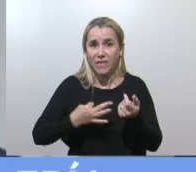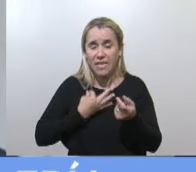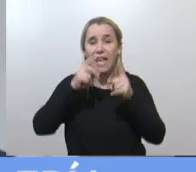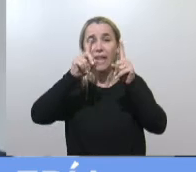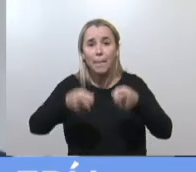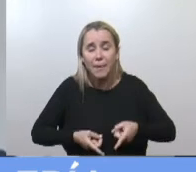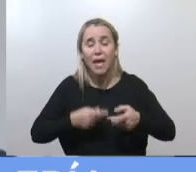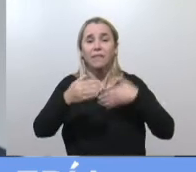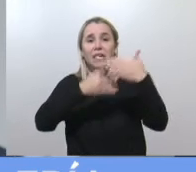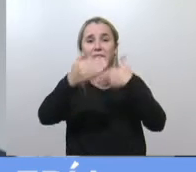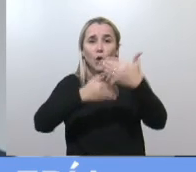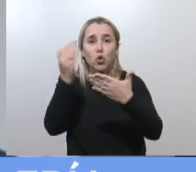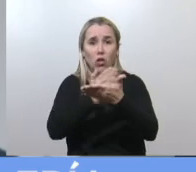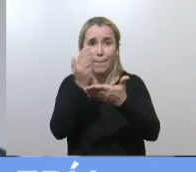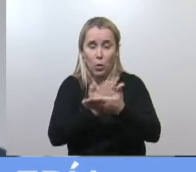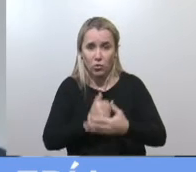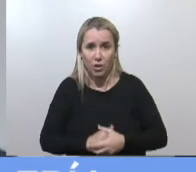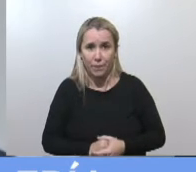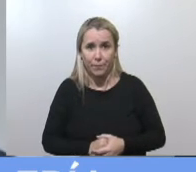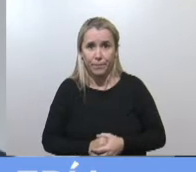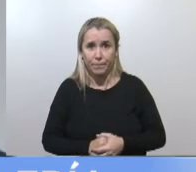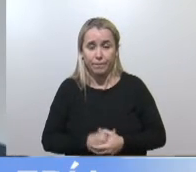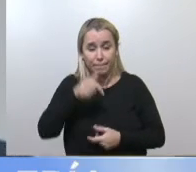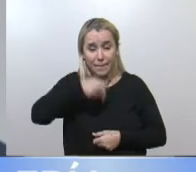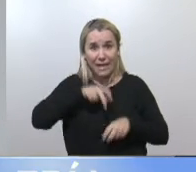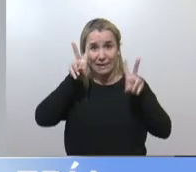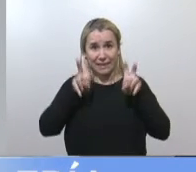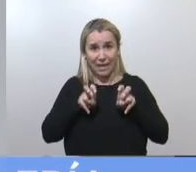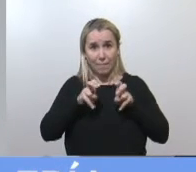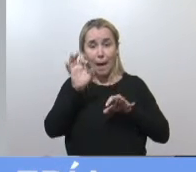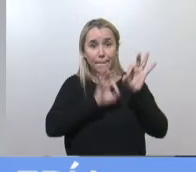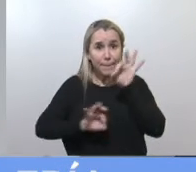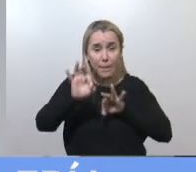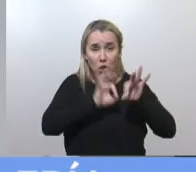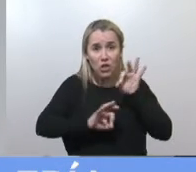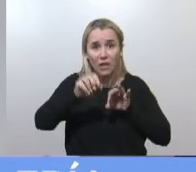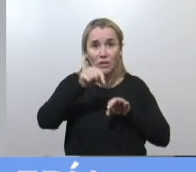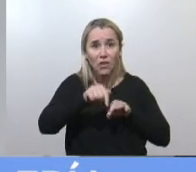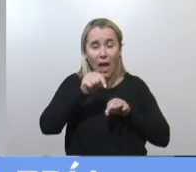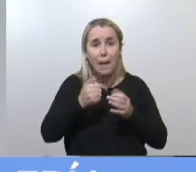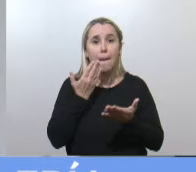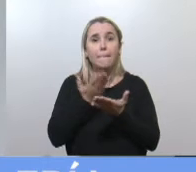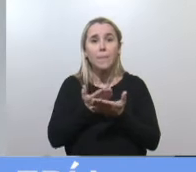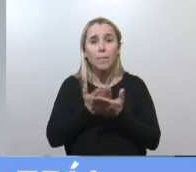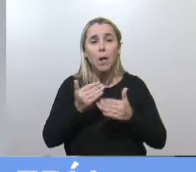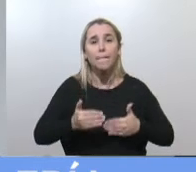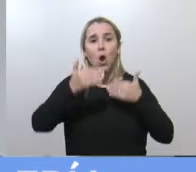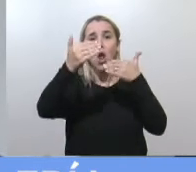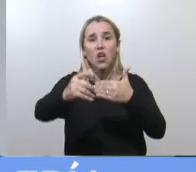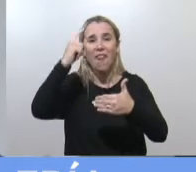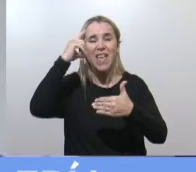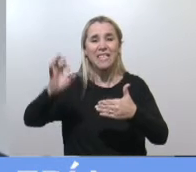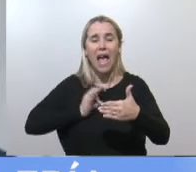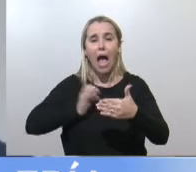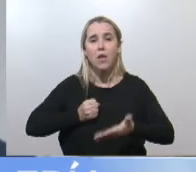productivo. En el caso que nos ocupa, el proyecto de tratamiento propone la prórroga por 10 años del Fondo Fiduciario